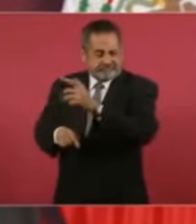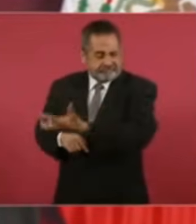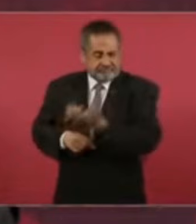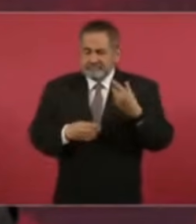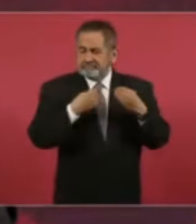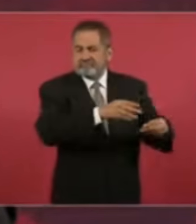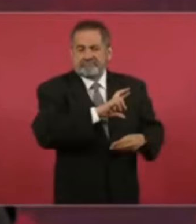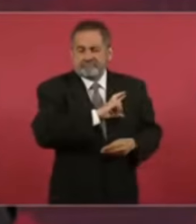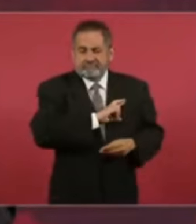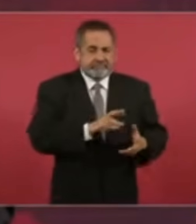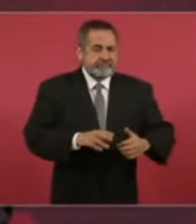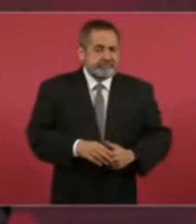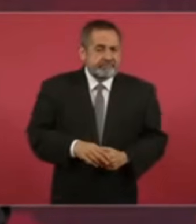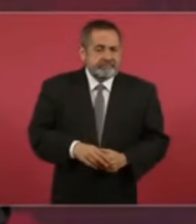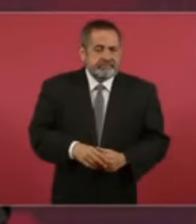los